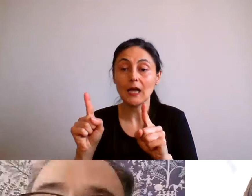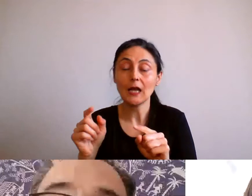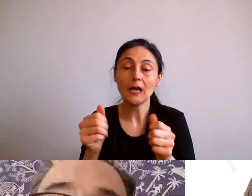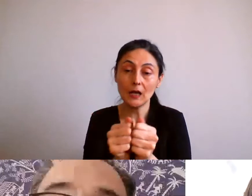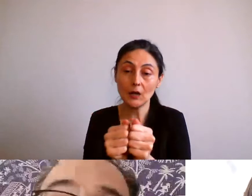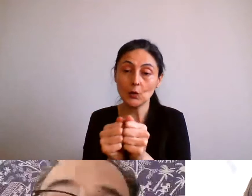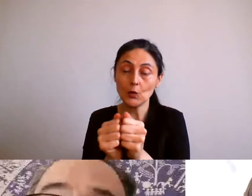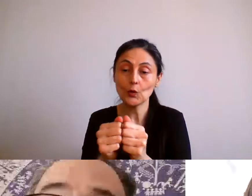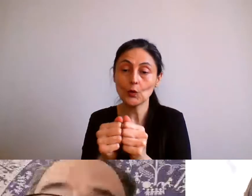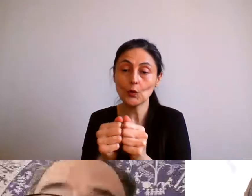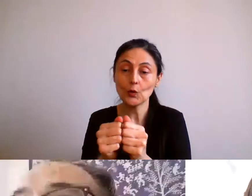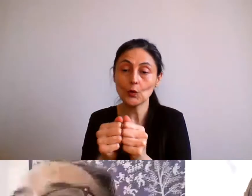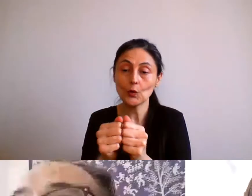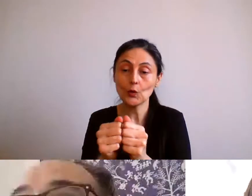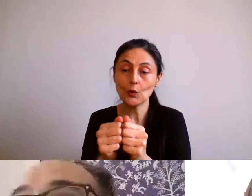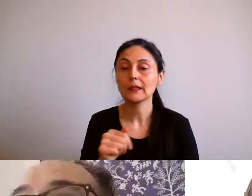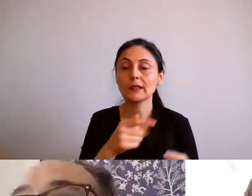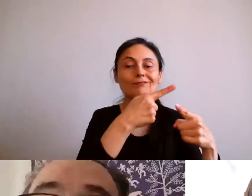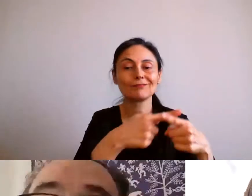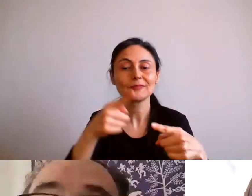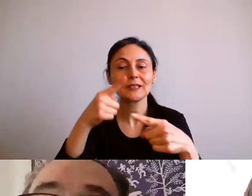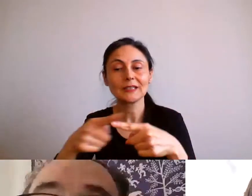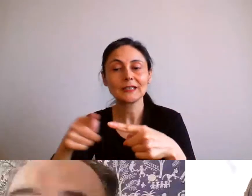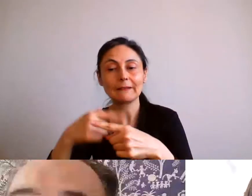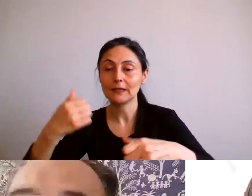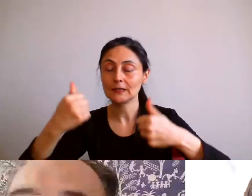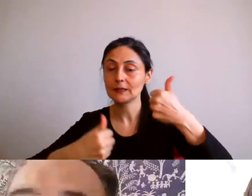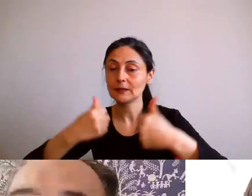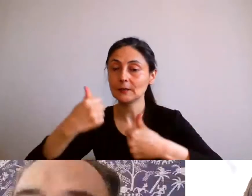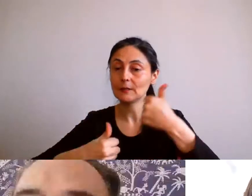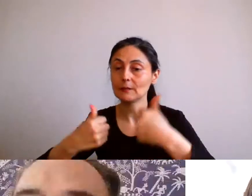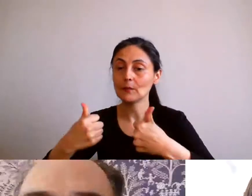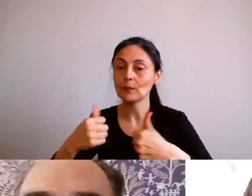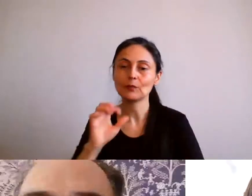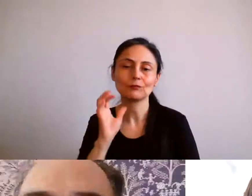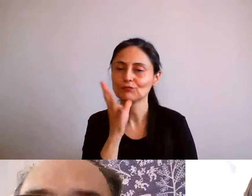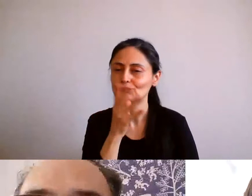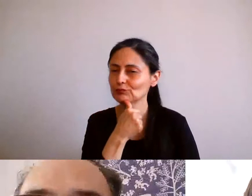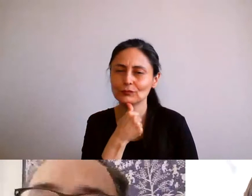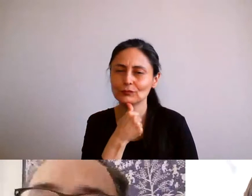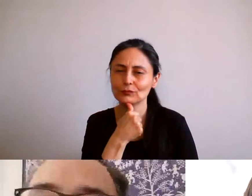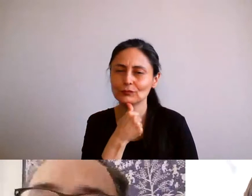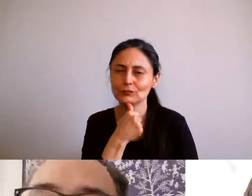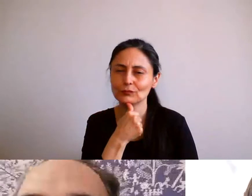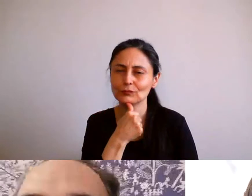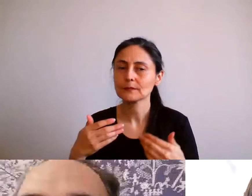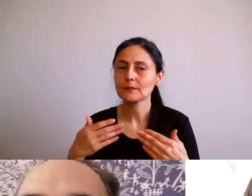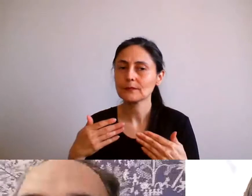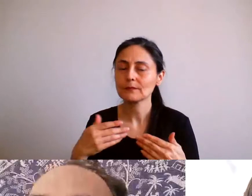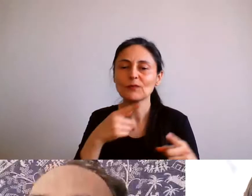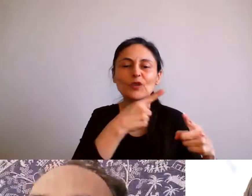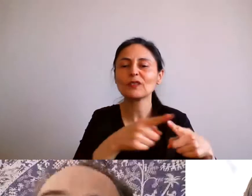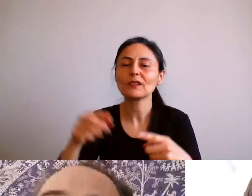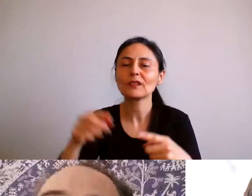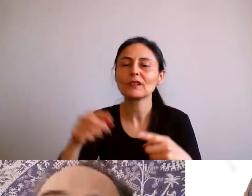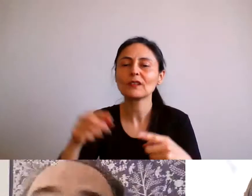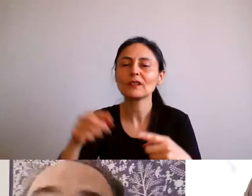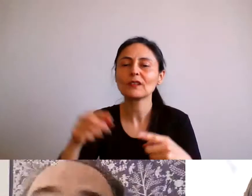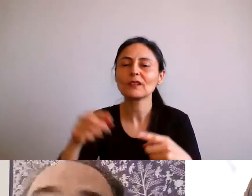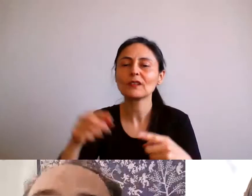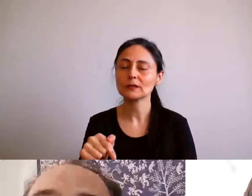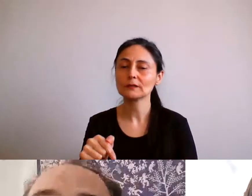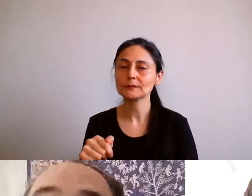otras disciplinas y carreras por diversas razones y motivos, que no va el tiempo ahora, digamos, pero creo que una de